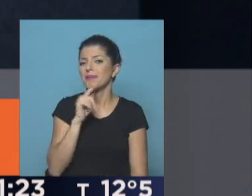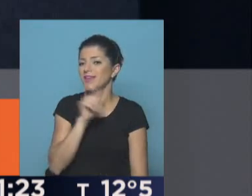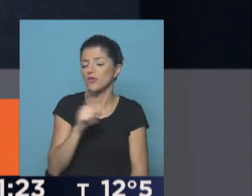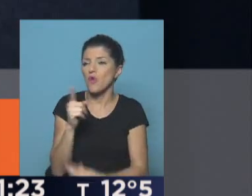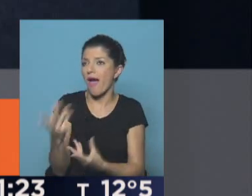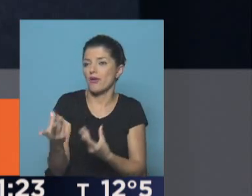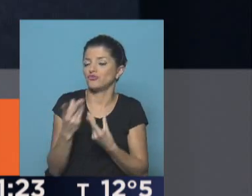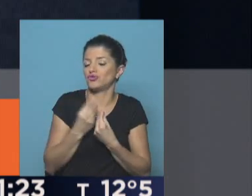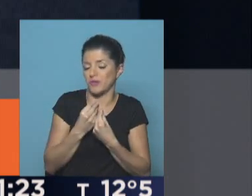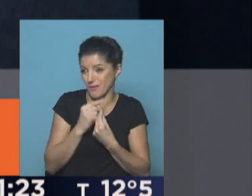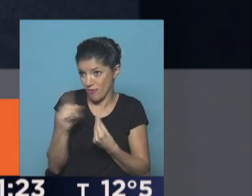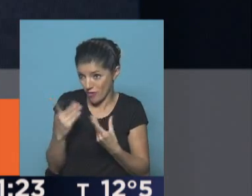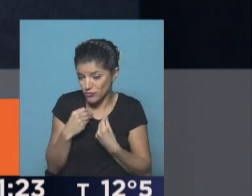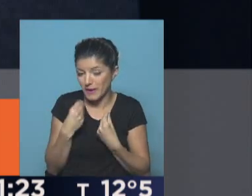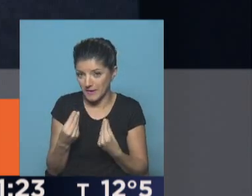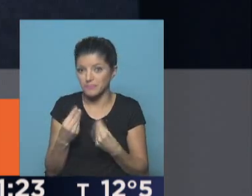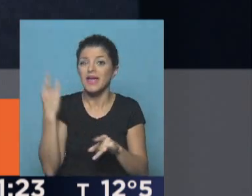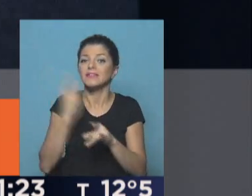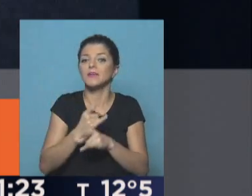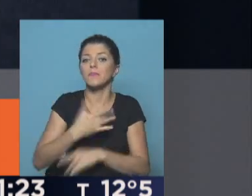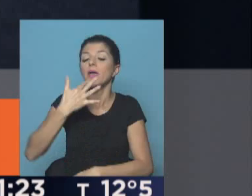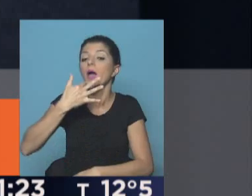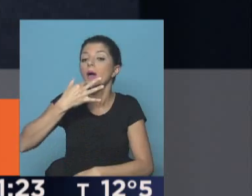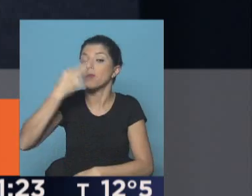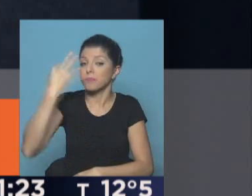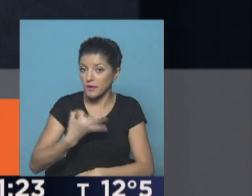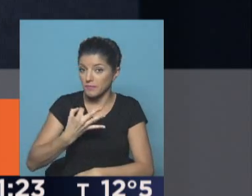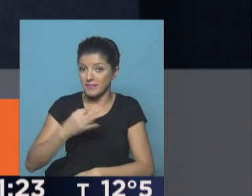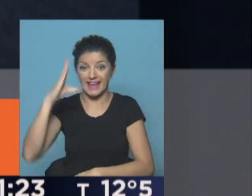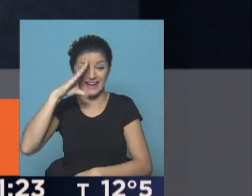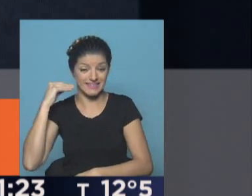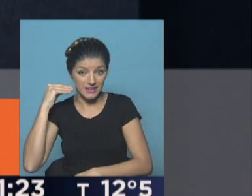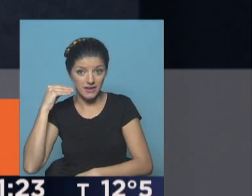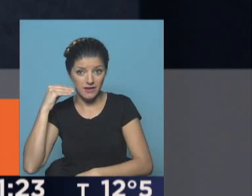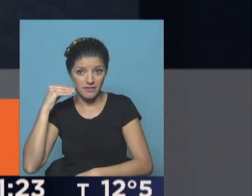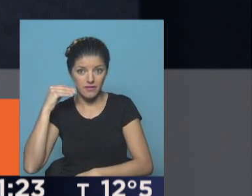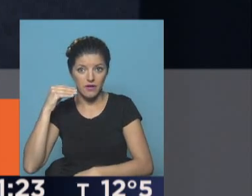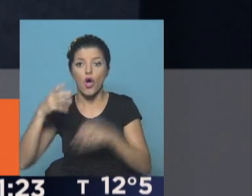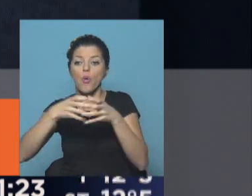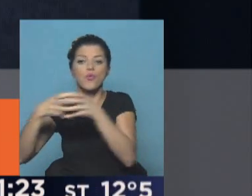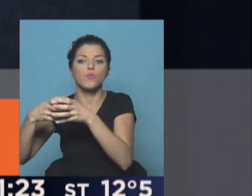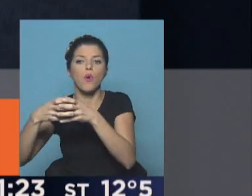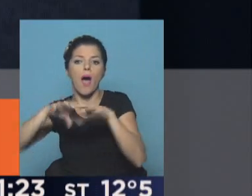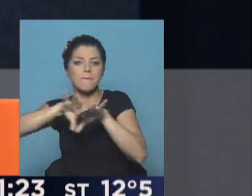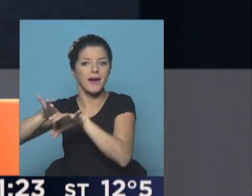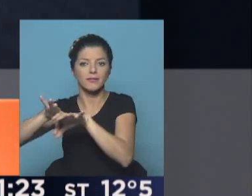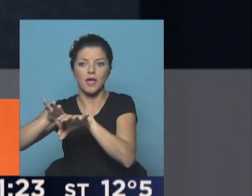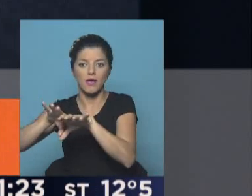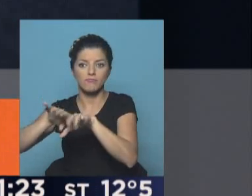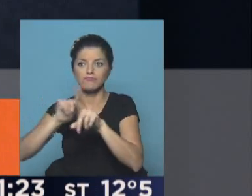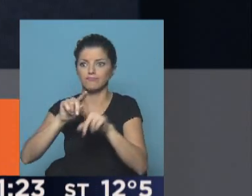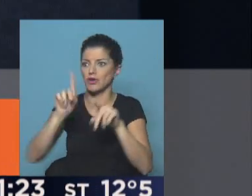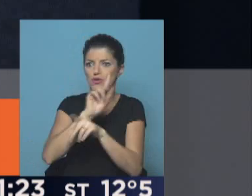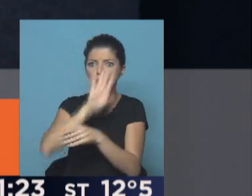digamos que existió preexistente mente una decisión de parte de de cristina de generar un frente que unidad ciudadana sin el peronismo